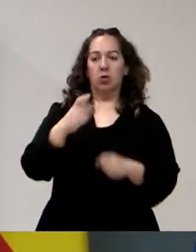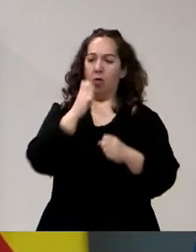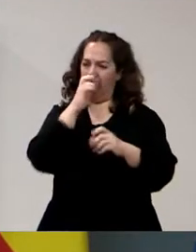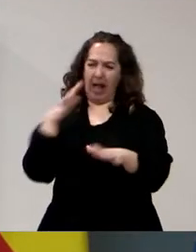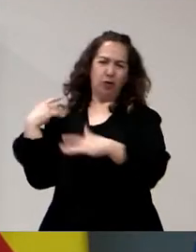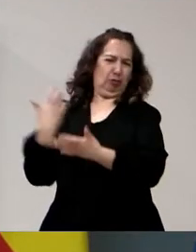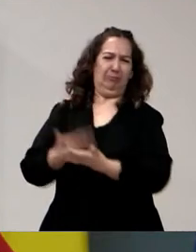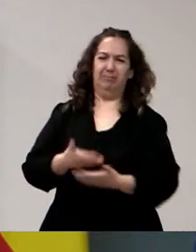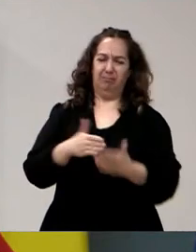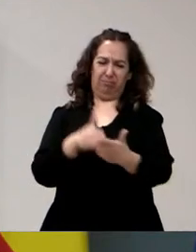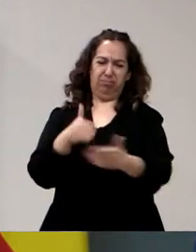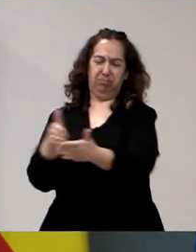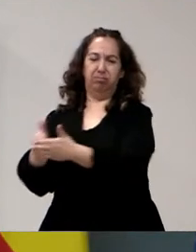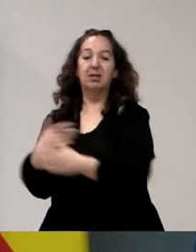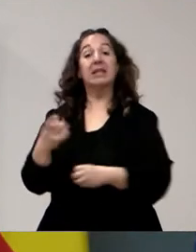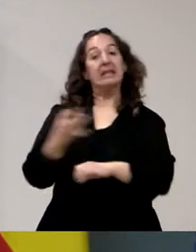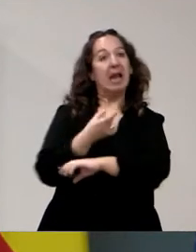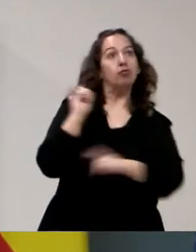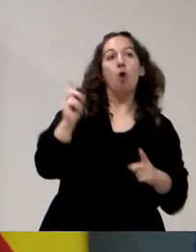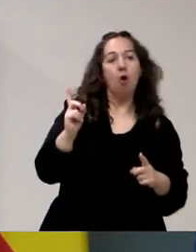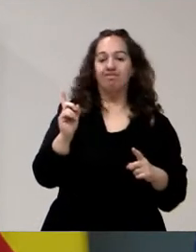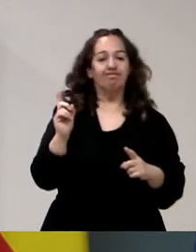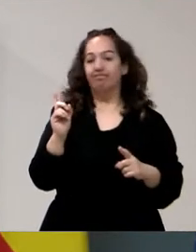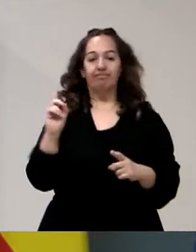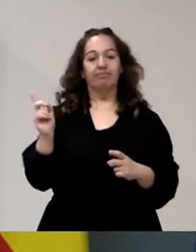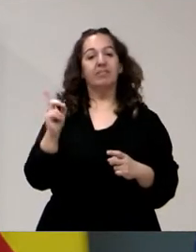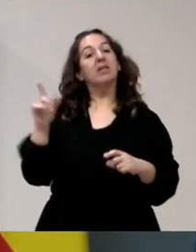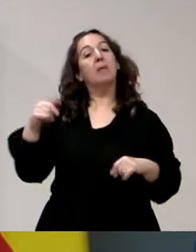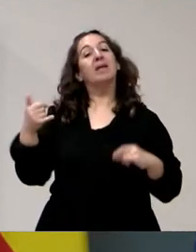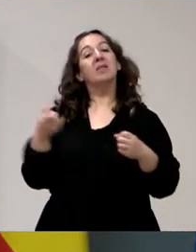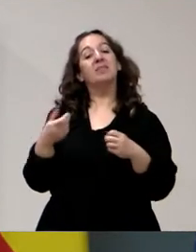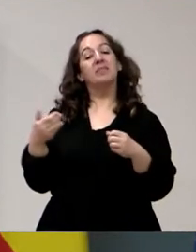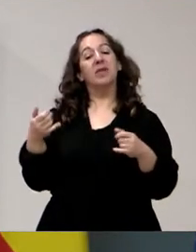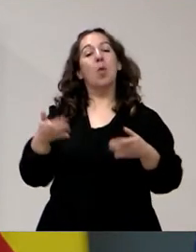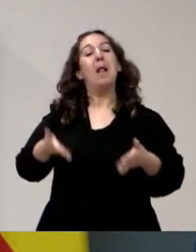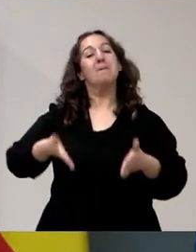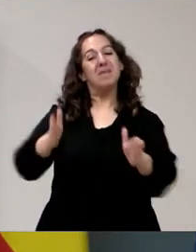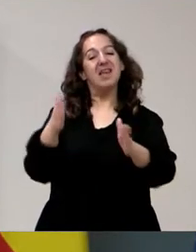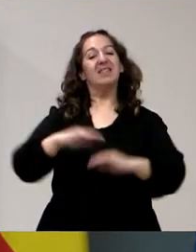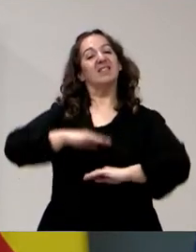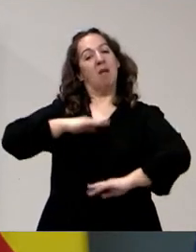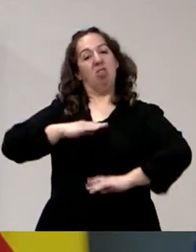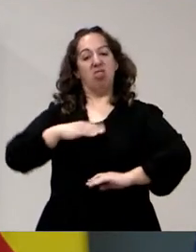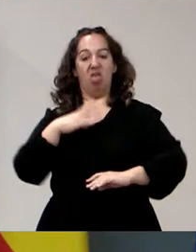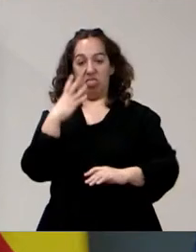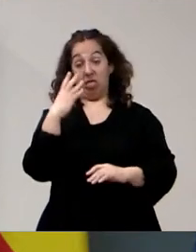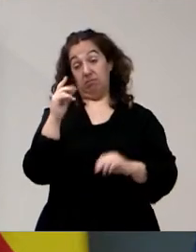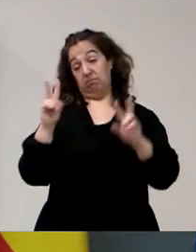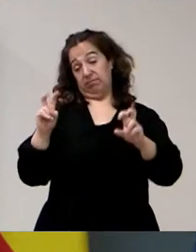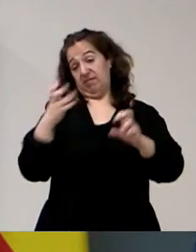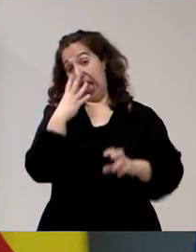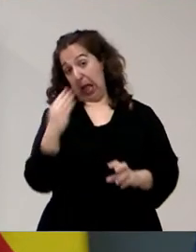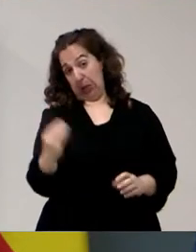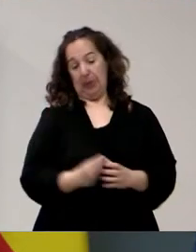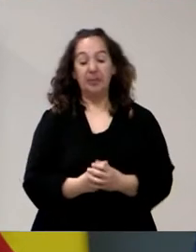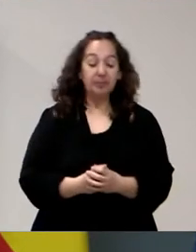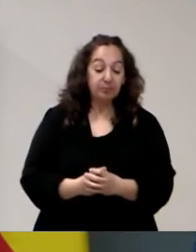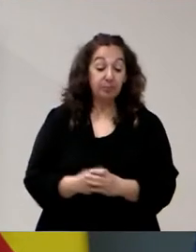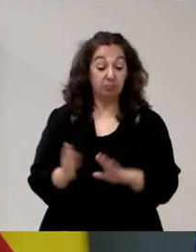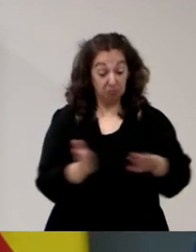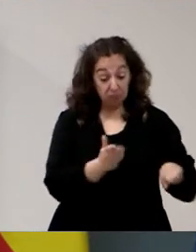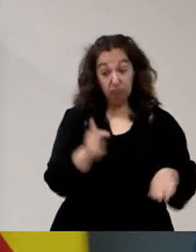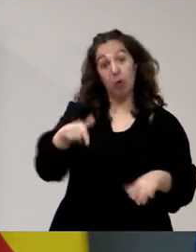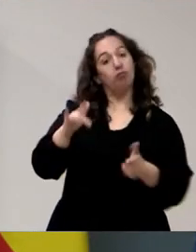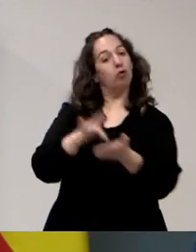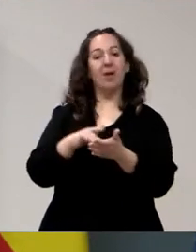es el tren sino que también son las vías de alta capacidad hoy con el ministro no puede ser de